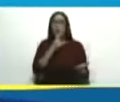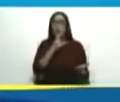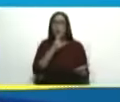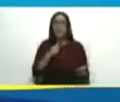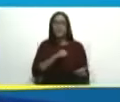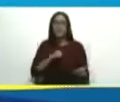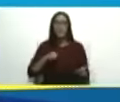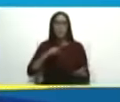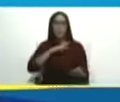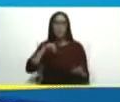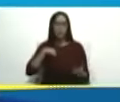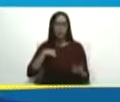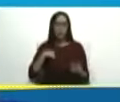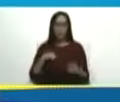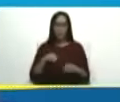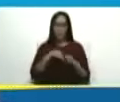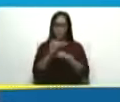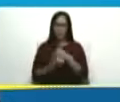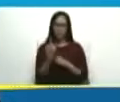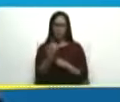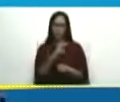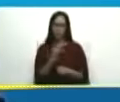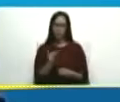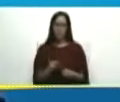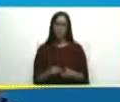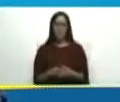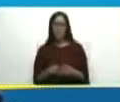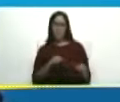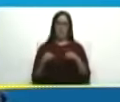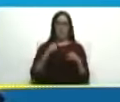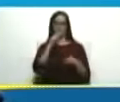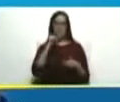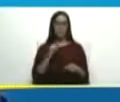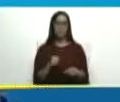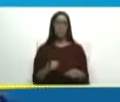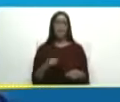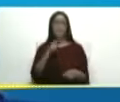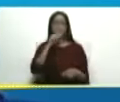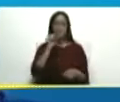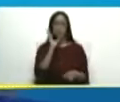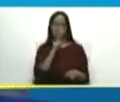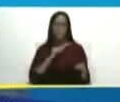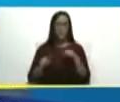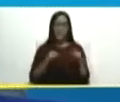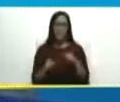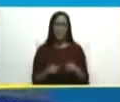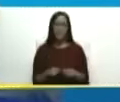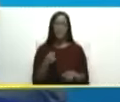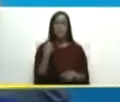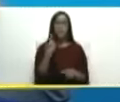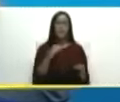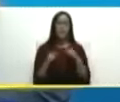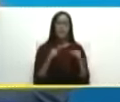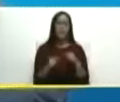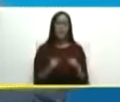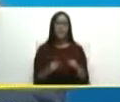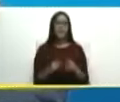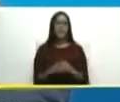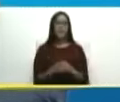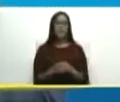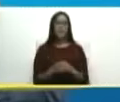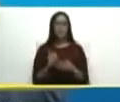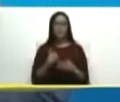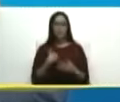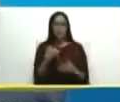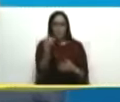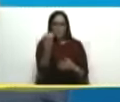proyecto personalista. Aunque digan, el régimen de Maduro, Maduro no tiene régimen. El único régimen es que me ha llevado a quitar 10